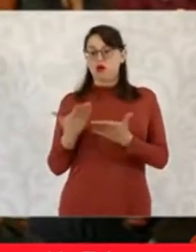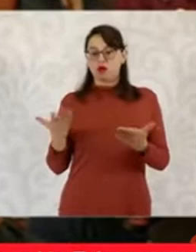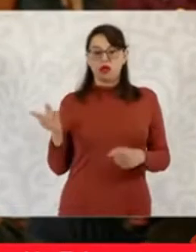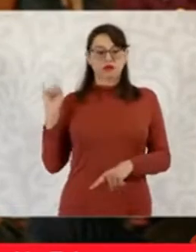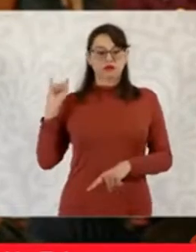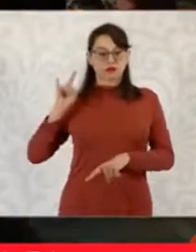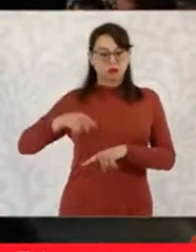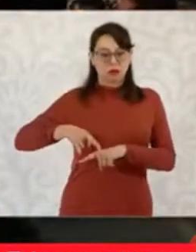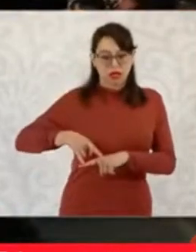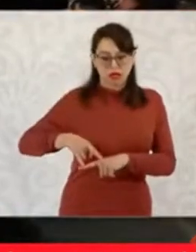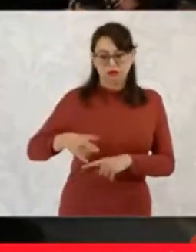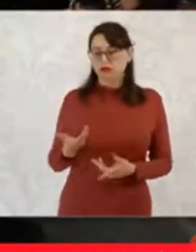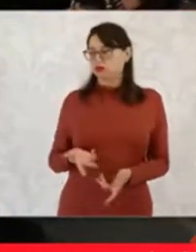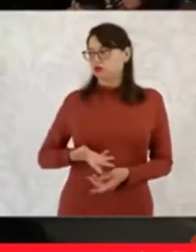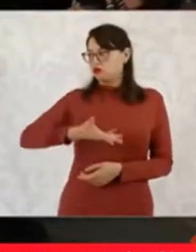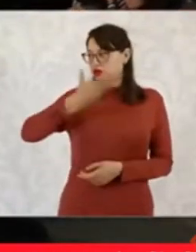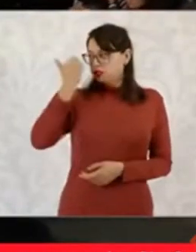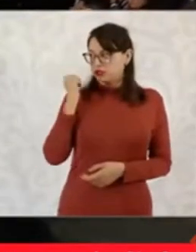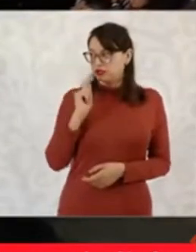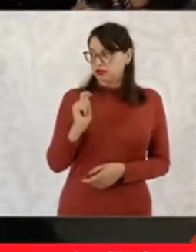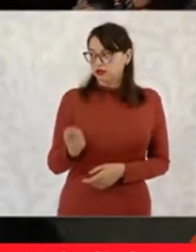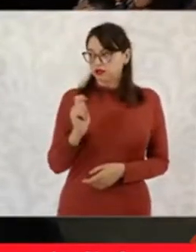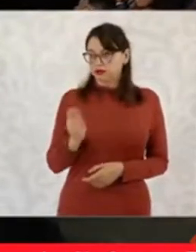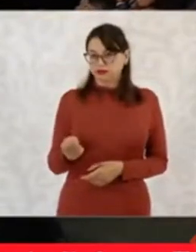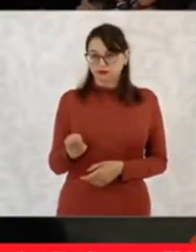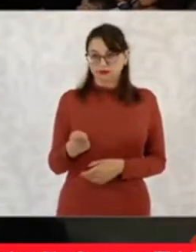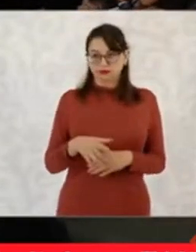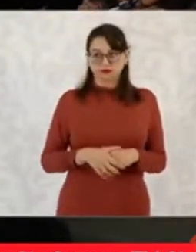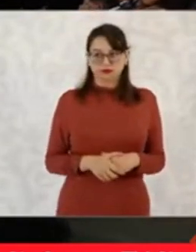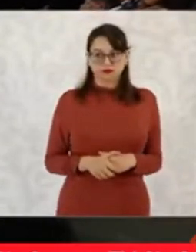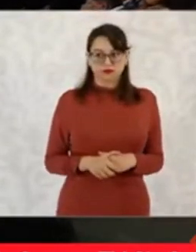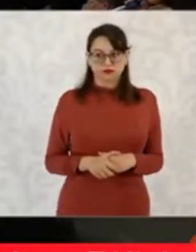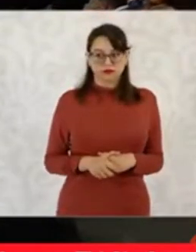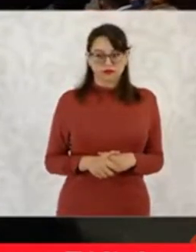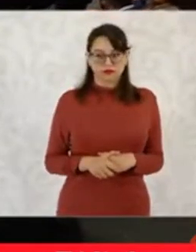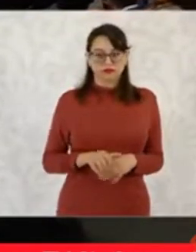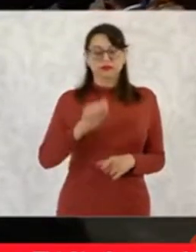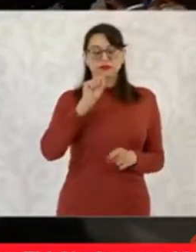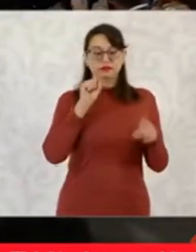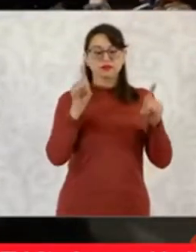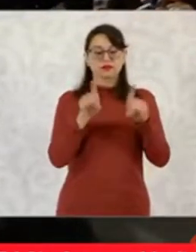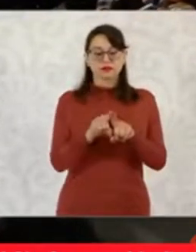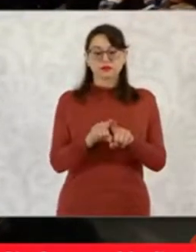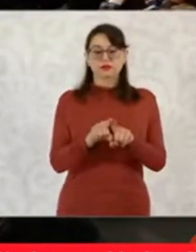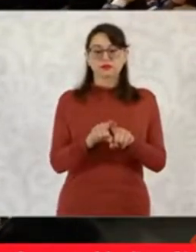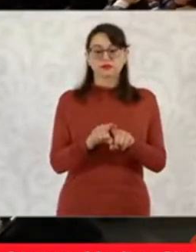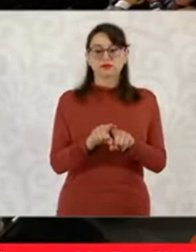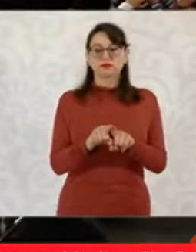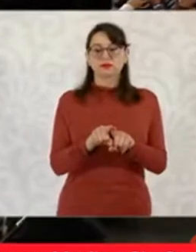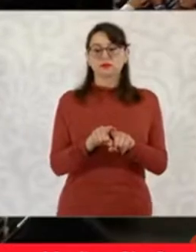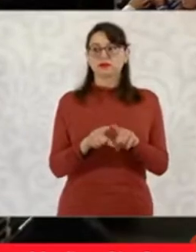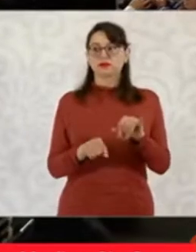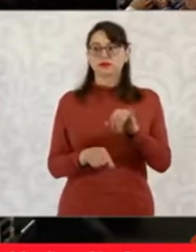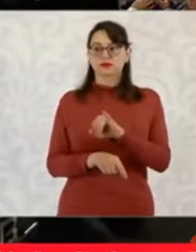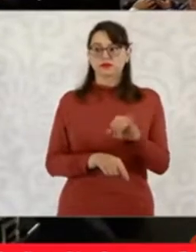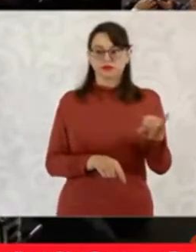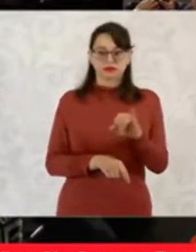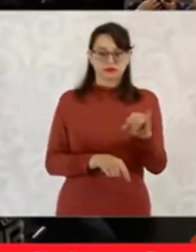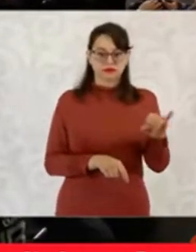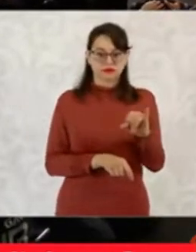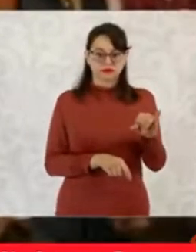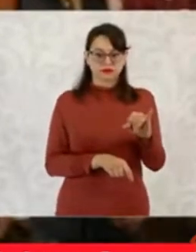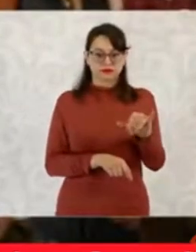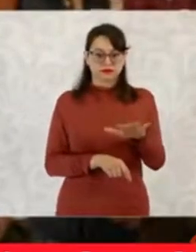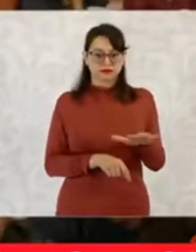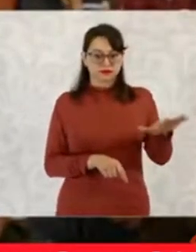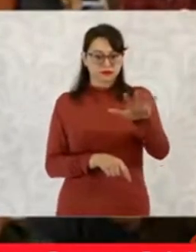Siguiendo caminando, del lado izquierdo está precisamente estas áreas de entrenamiento, bueno, de que se ve que hubo entrenamiento ahí,